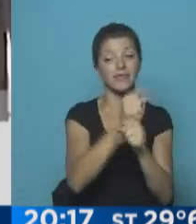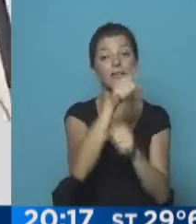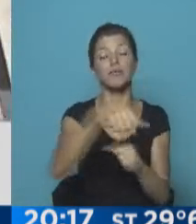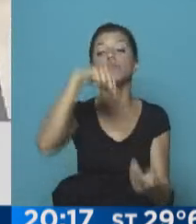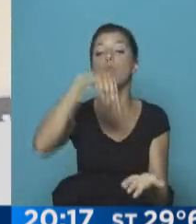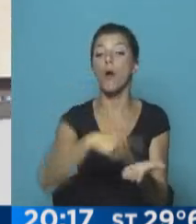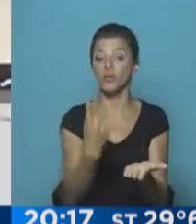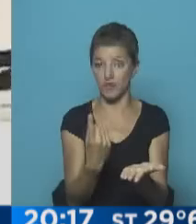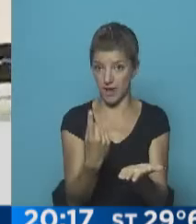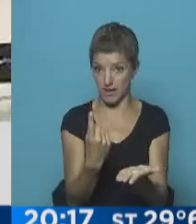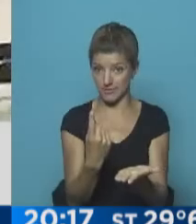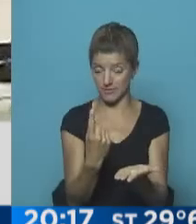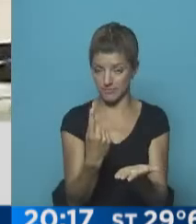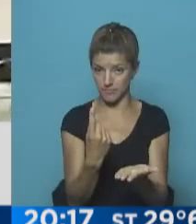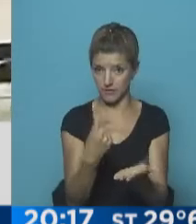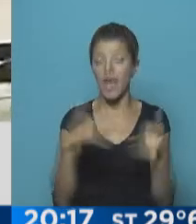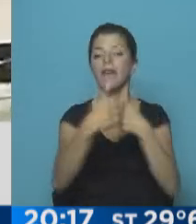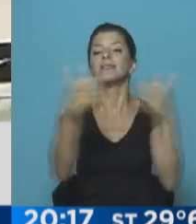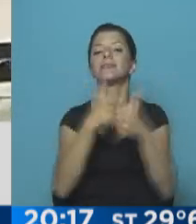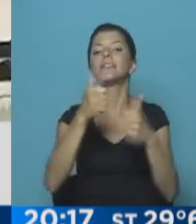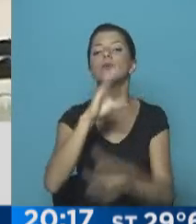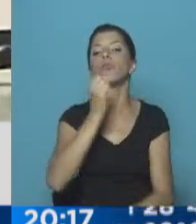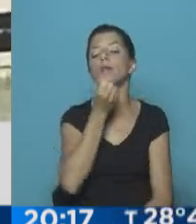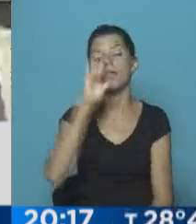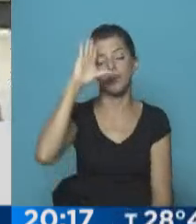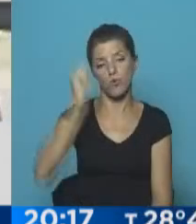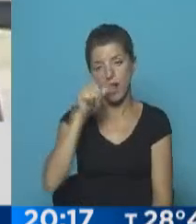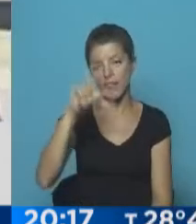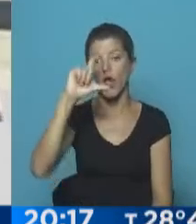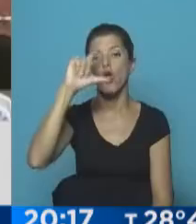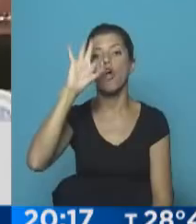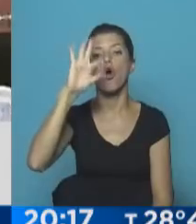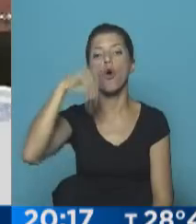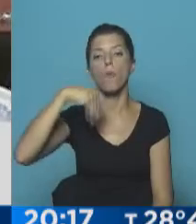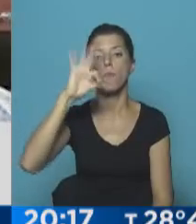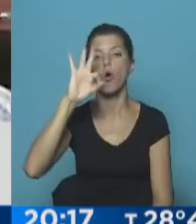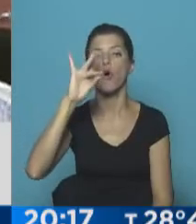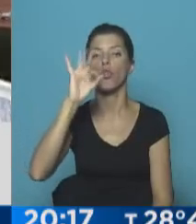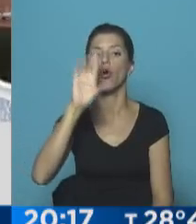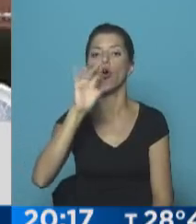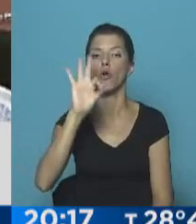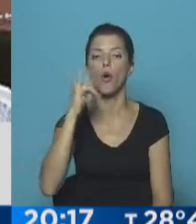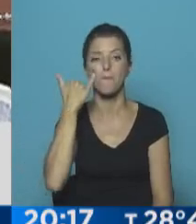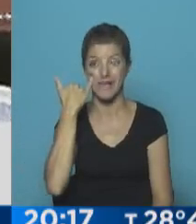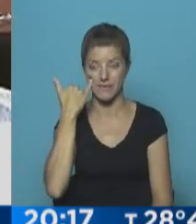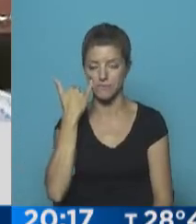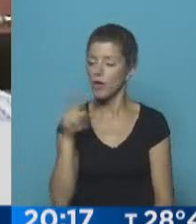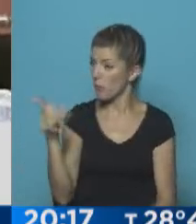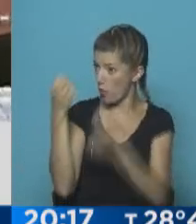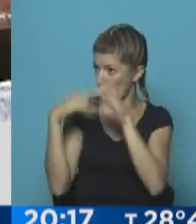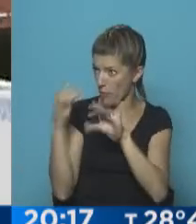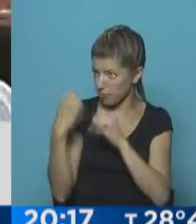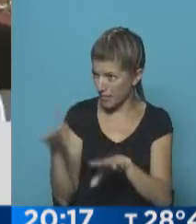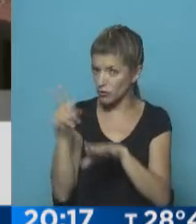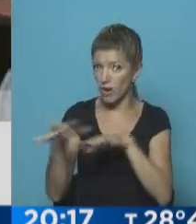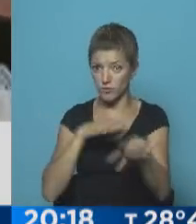Buenos Aires a los tribunales de Comodoro Py. ¿Cómo estás desde un principio cuando justamente comenzaba este operativo en